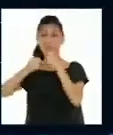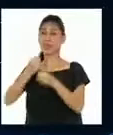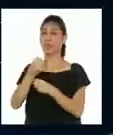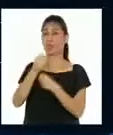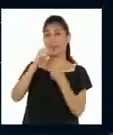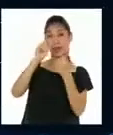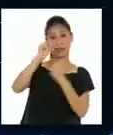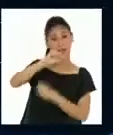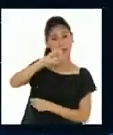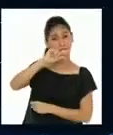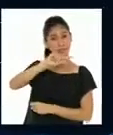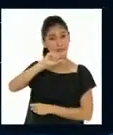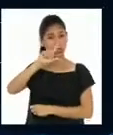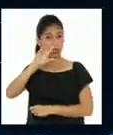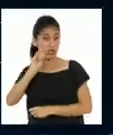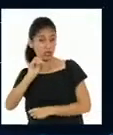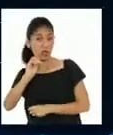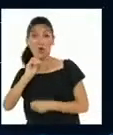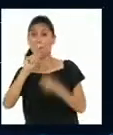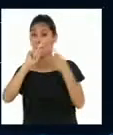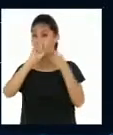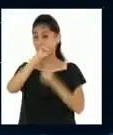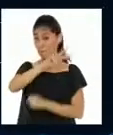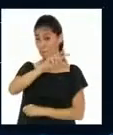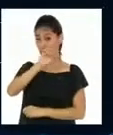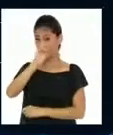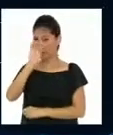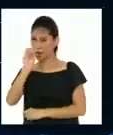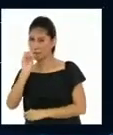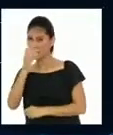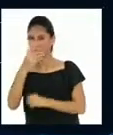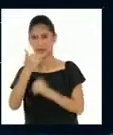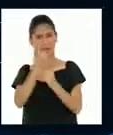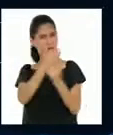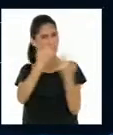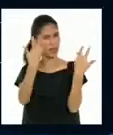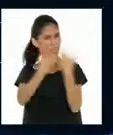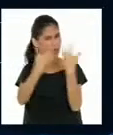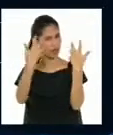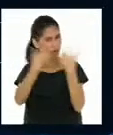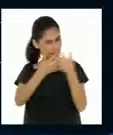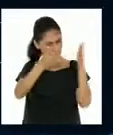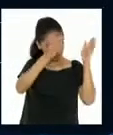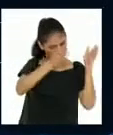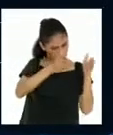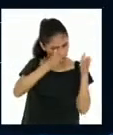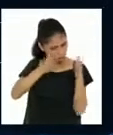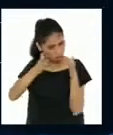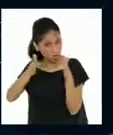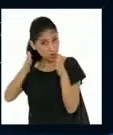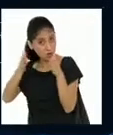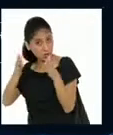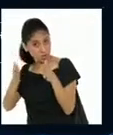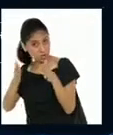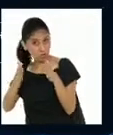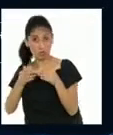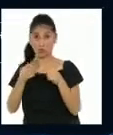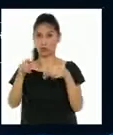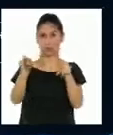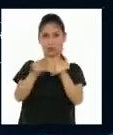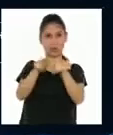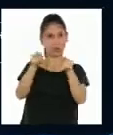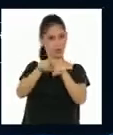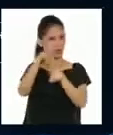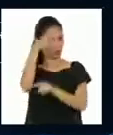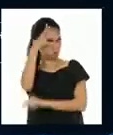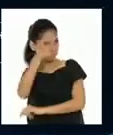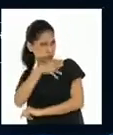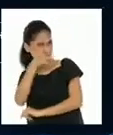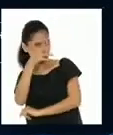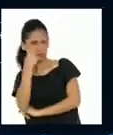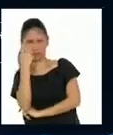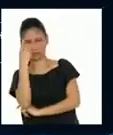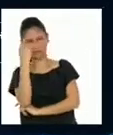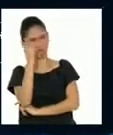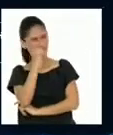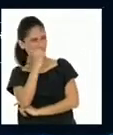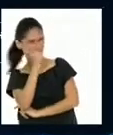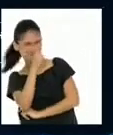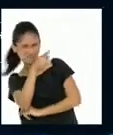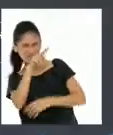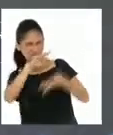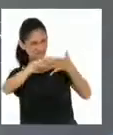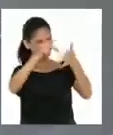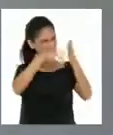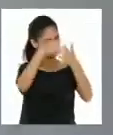actualidad, es la ciencia que se encarga de la recolección, el ordenamiento, la representación, el análisis e interpretación de datos